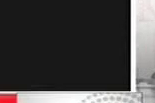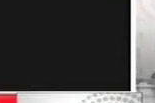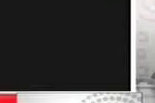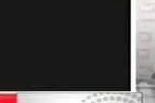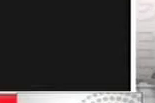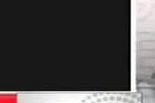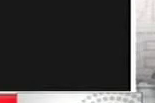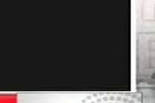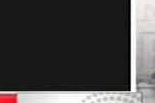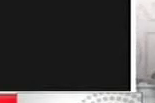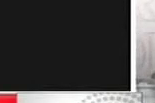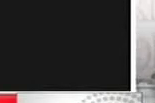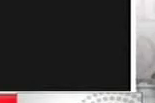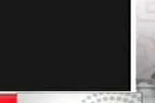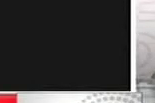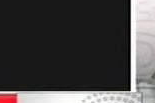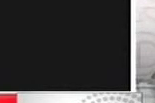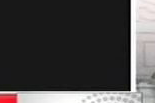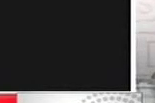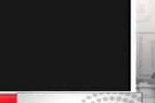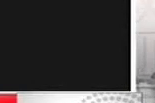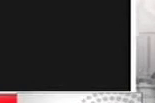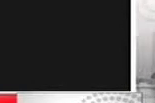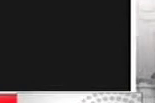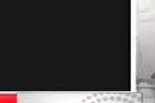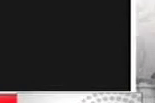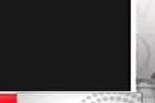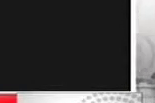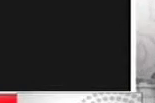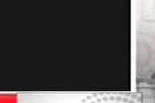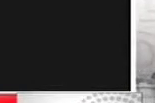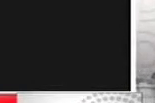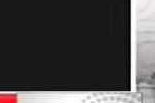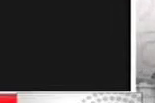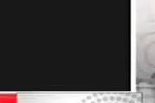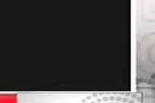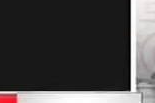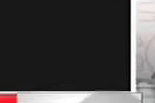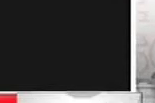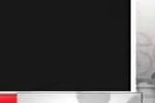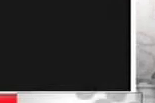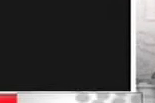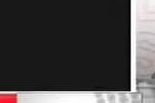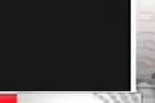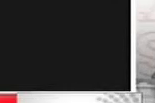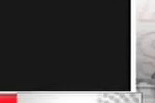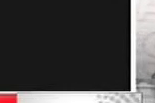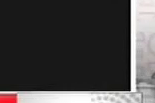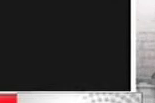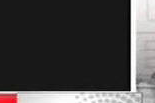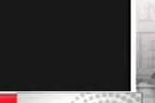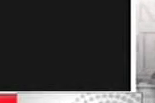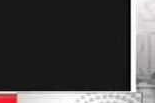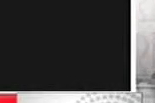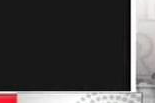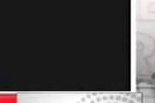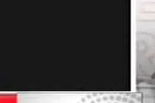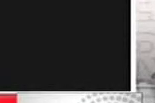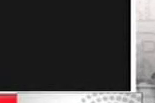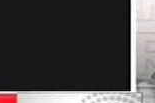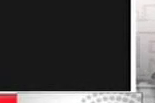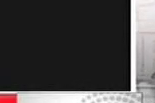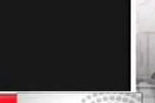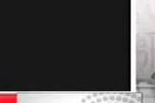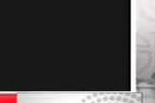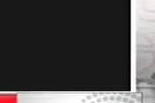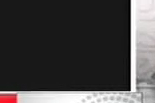obras, y quiero ahí hacer una separación, tanto los colegios como los establecimientos de salud suponen o forman parte